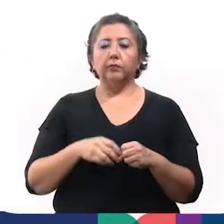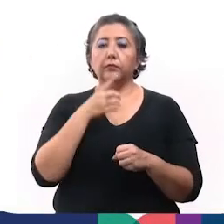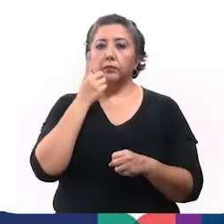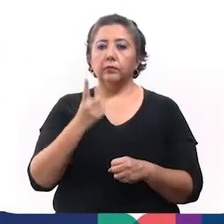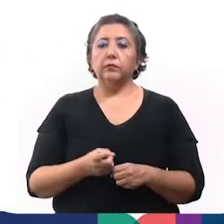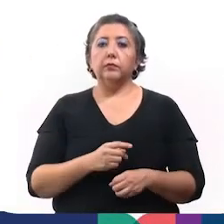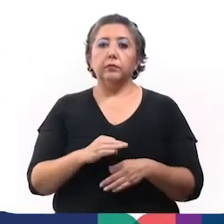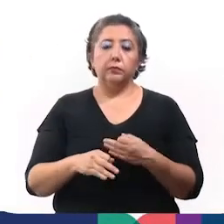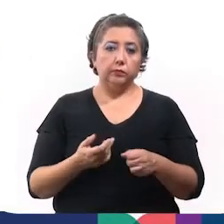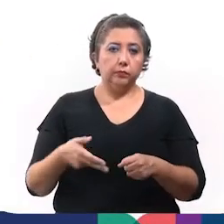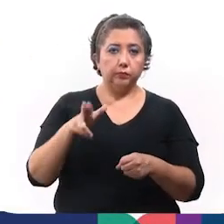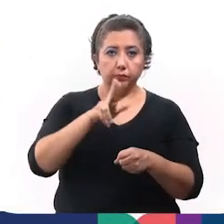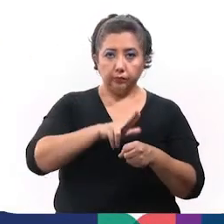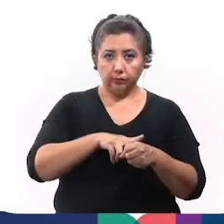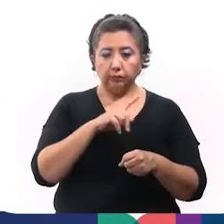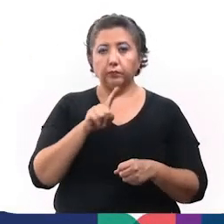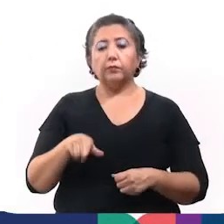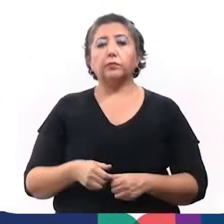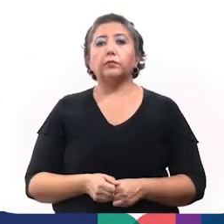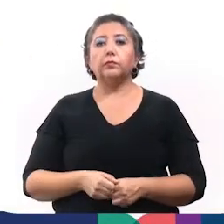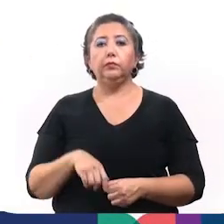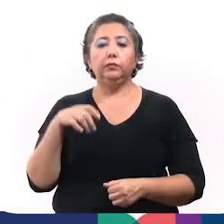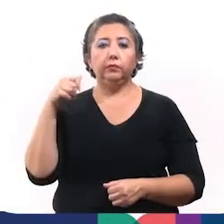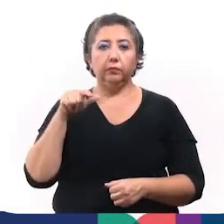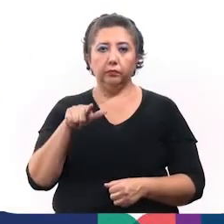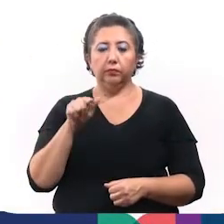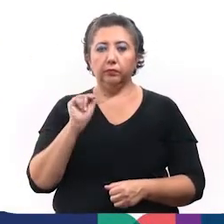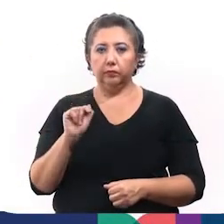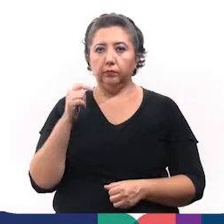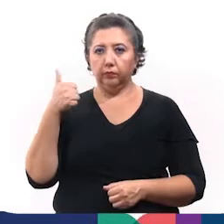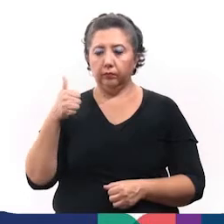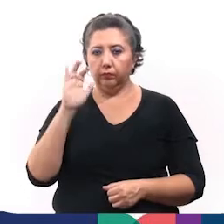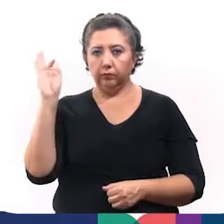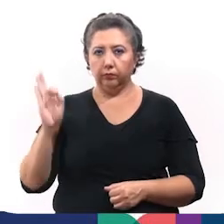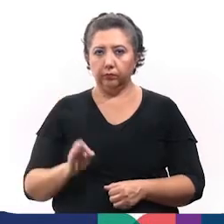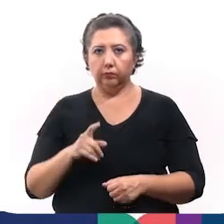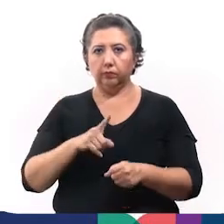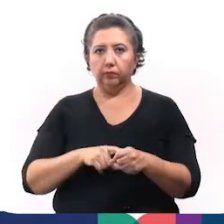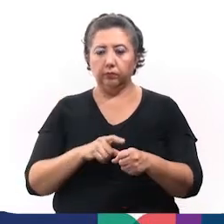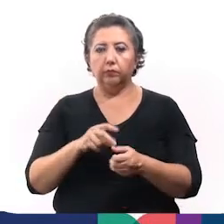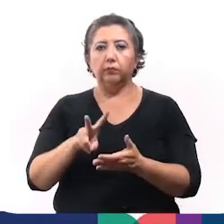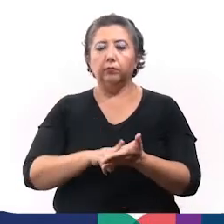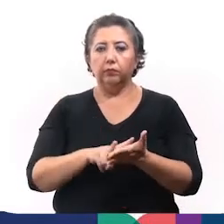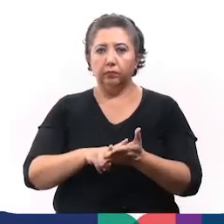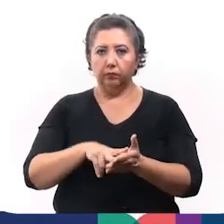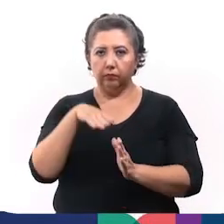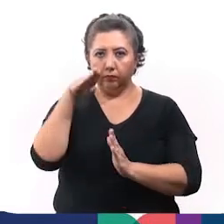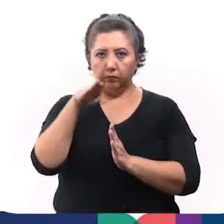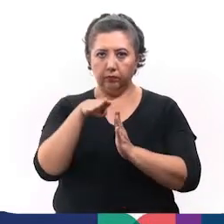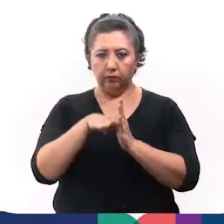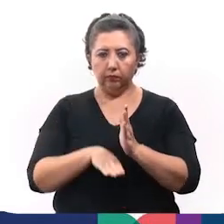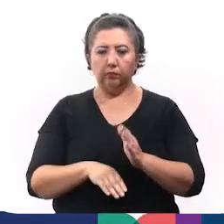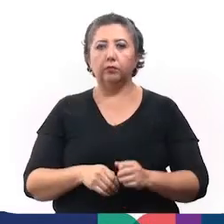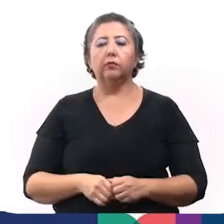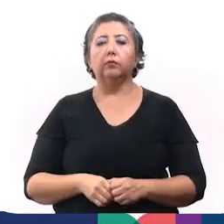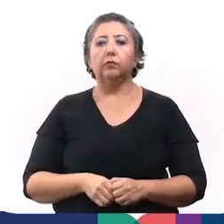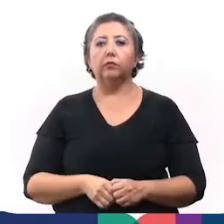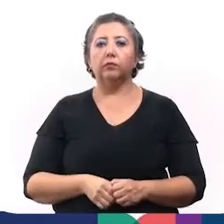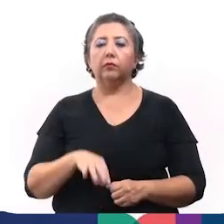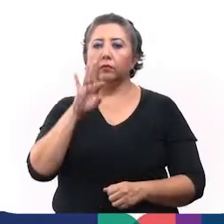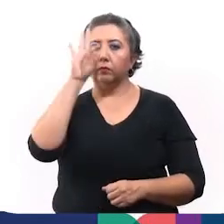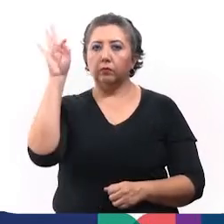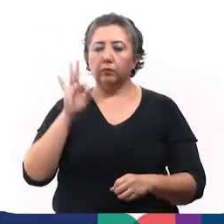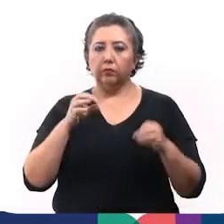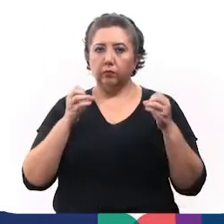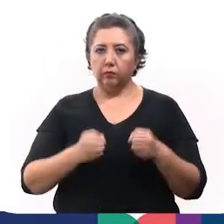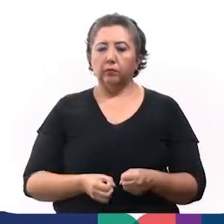cuidados intensivos total COVID y no COVID es del 17.6%. Está en color verde y en descenso. El